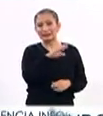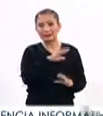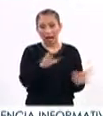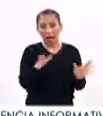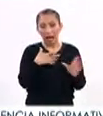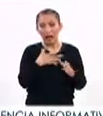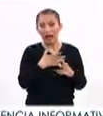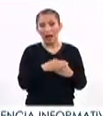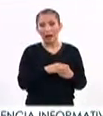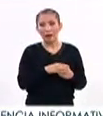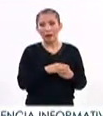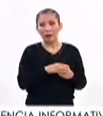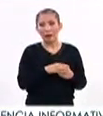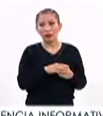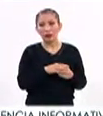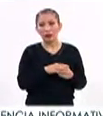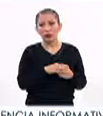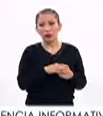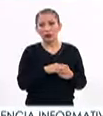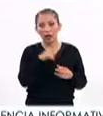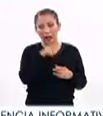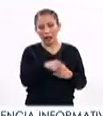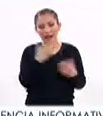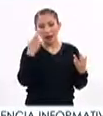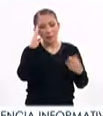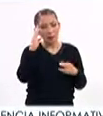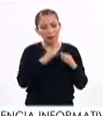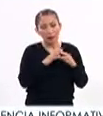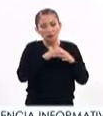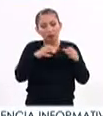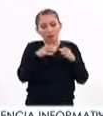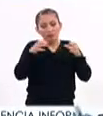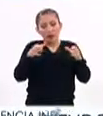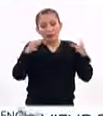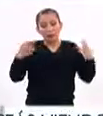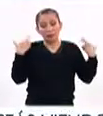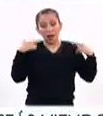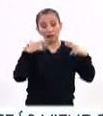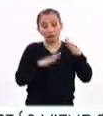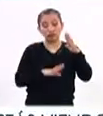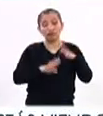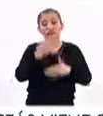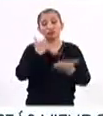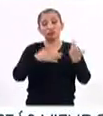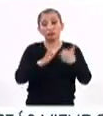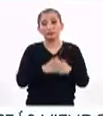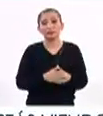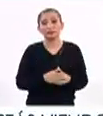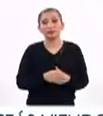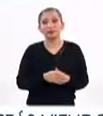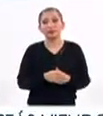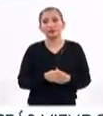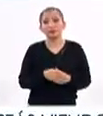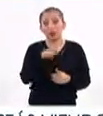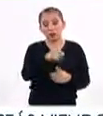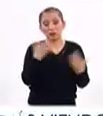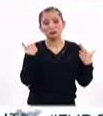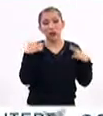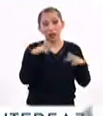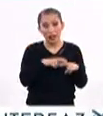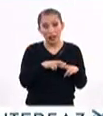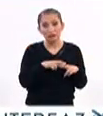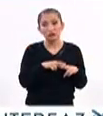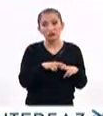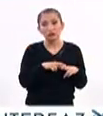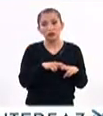han crecido, como a través de esa maestría han crecido muchos profesores, ¿no? Claro. Y esos profesores